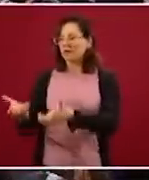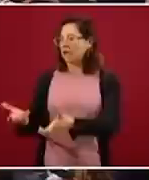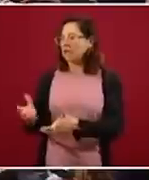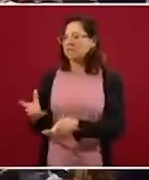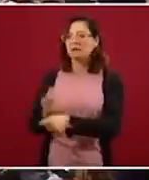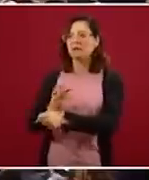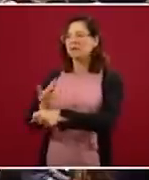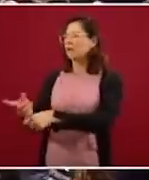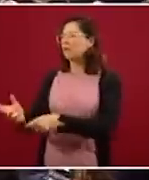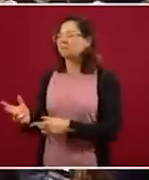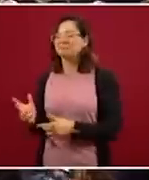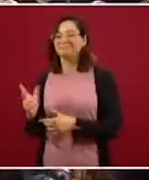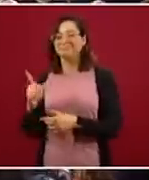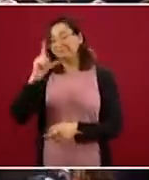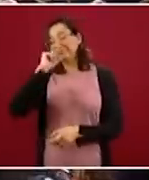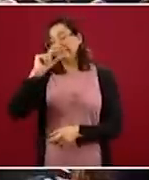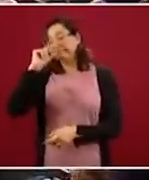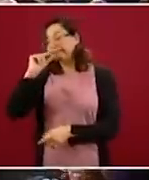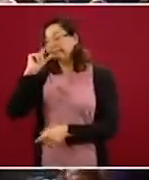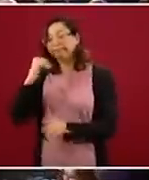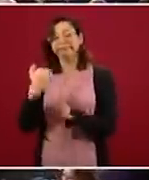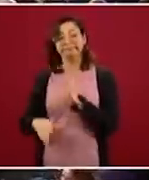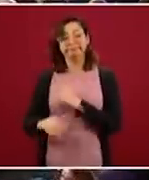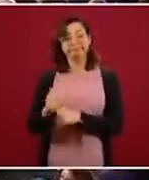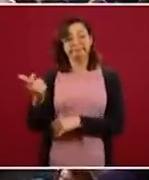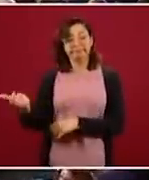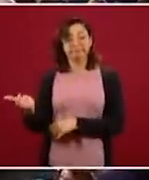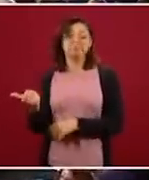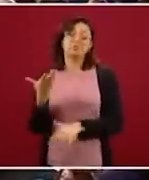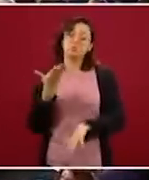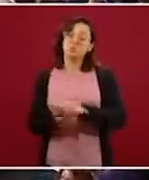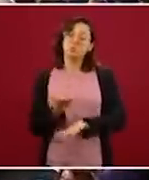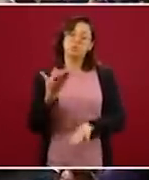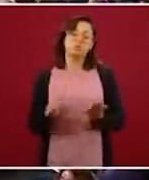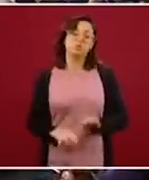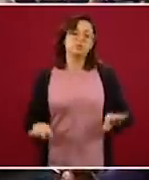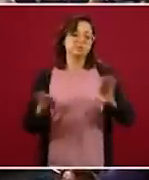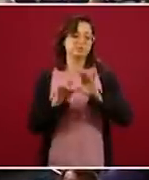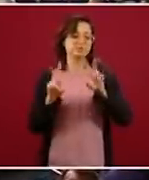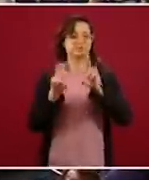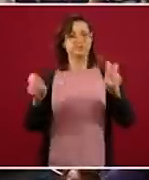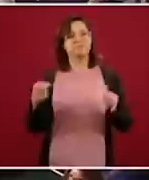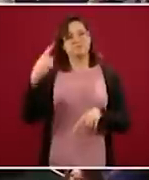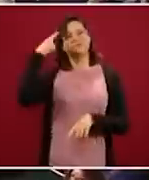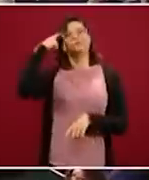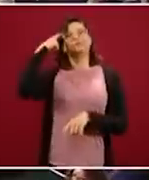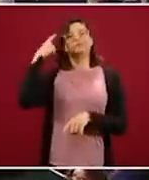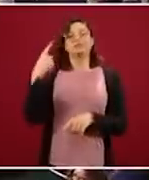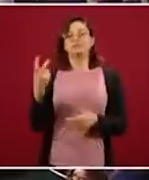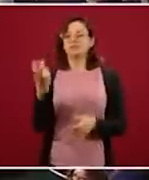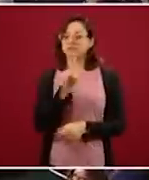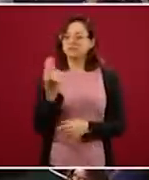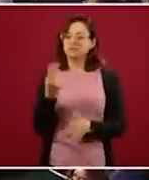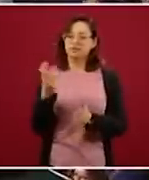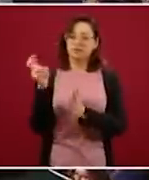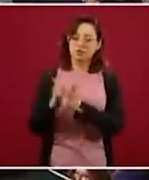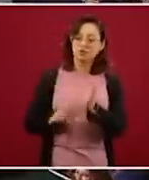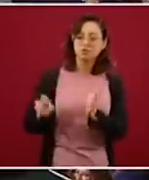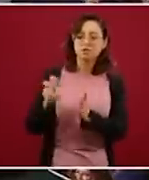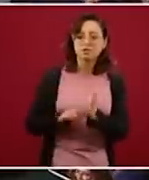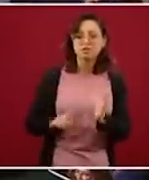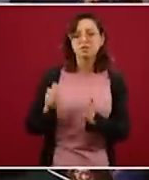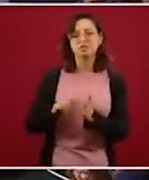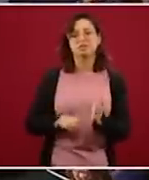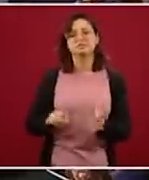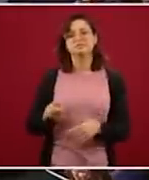el simple paso por la calle. Creo que esto es un tema fundamental de una visión que tiene que corregir los errores